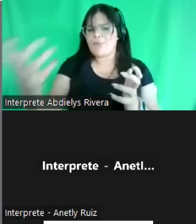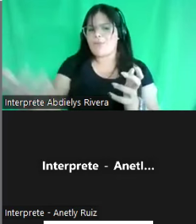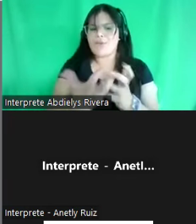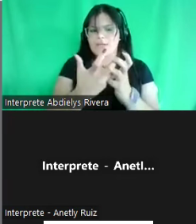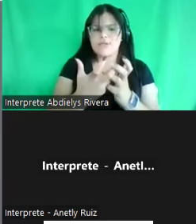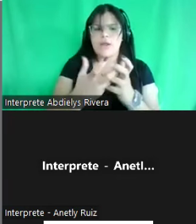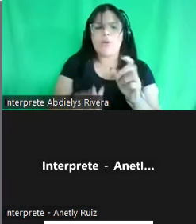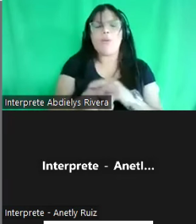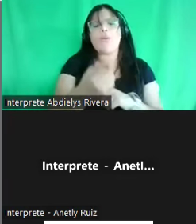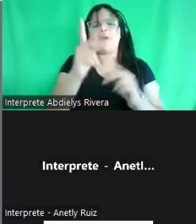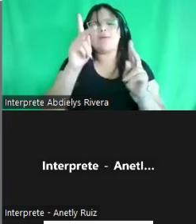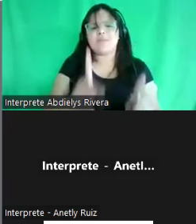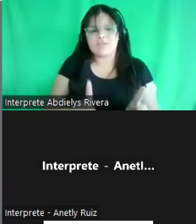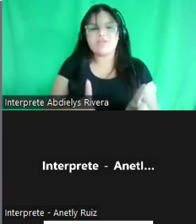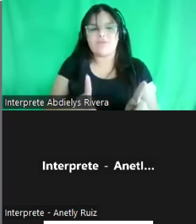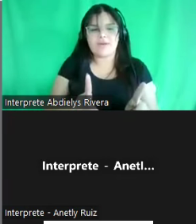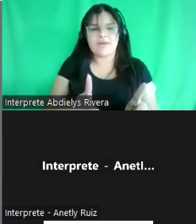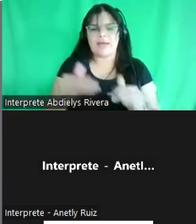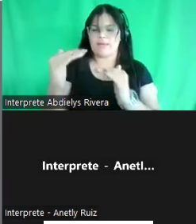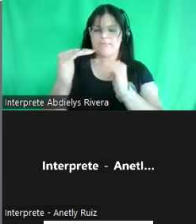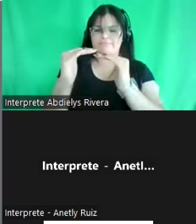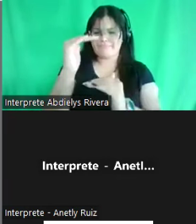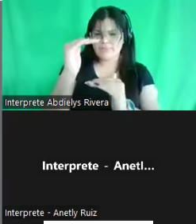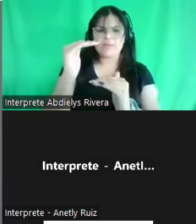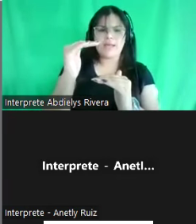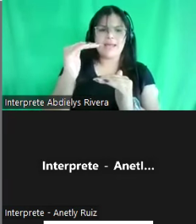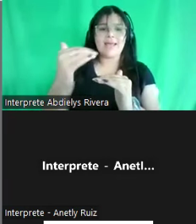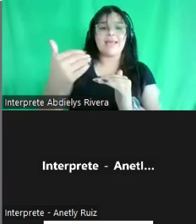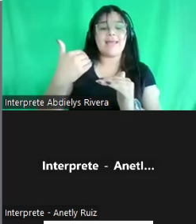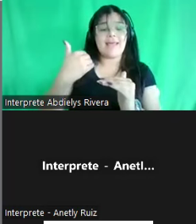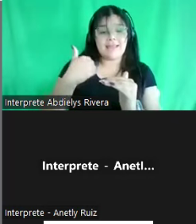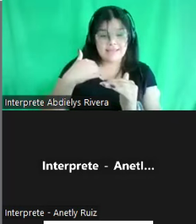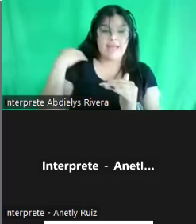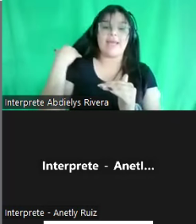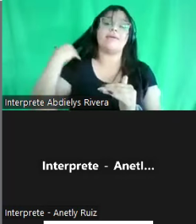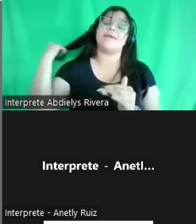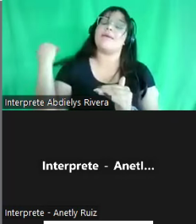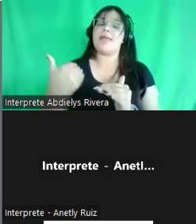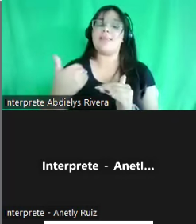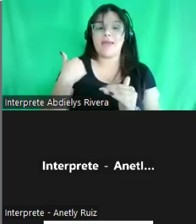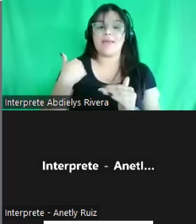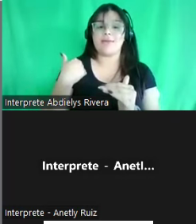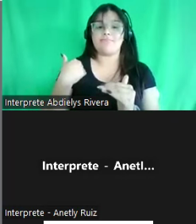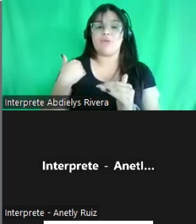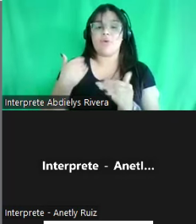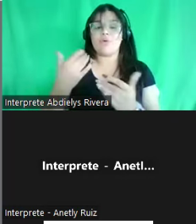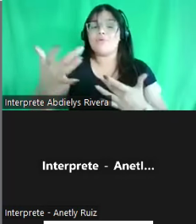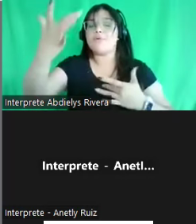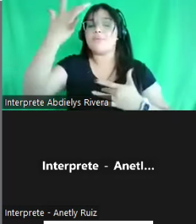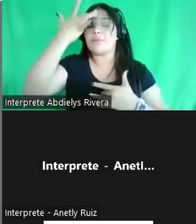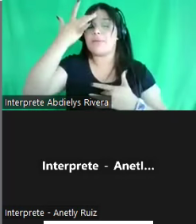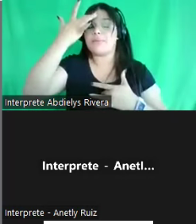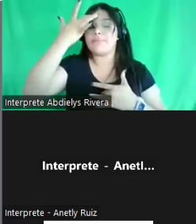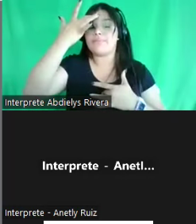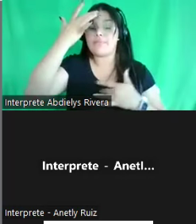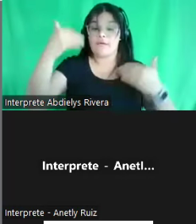persona discapacitada es aquella que tiene, que ha tenido o que tiene una condición física, mental